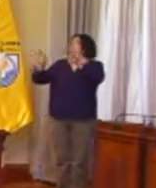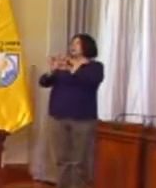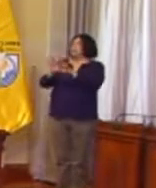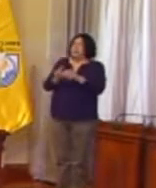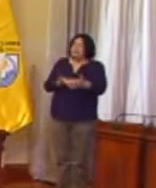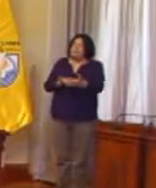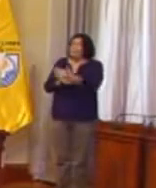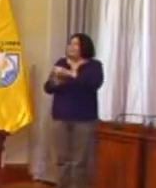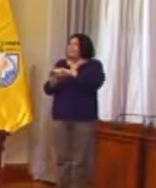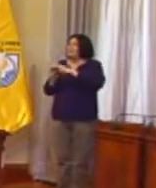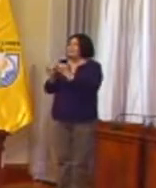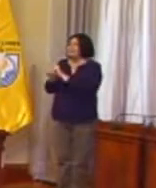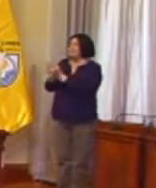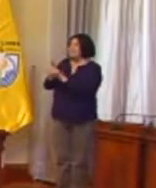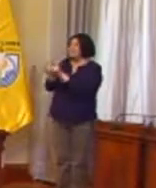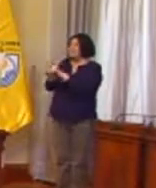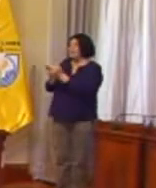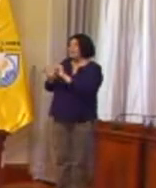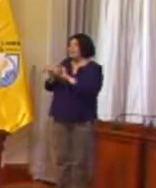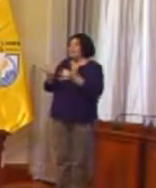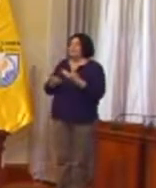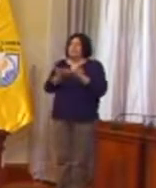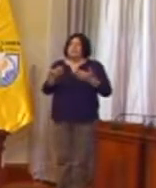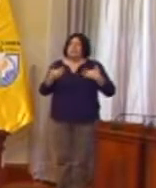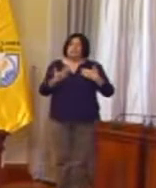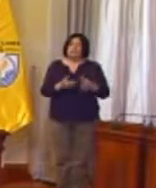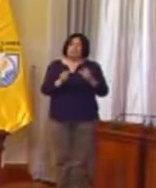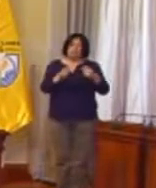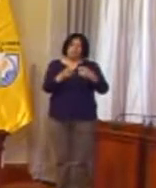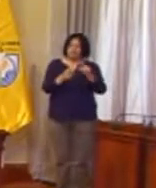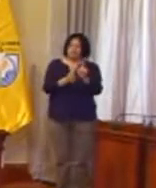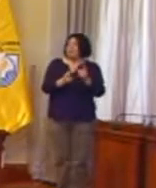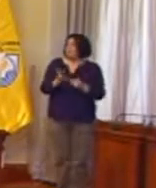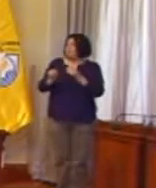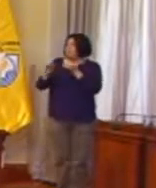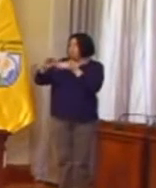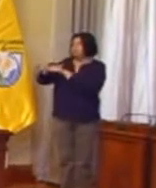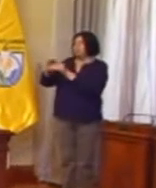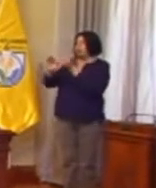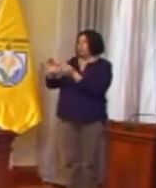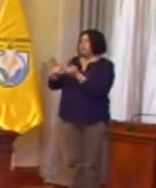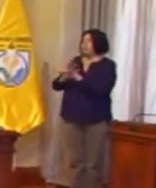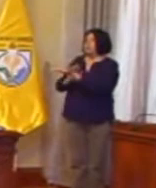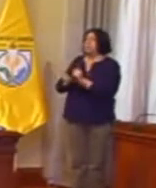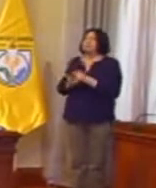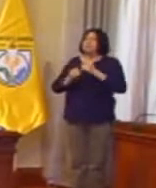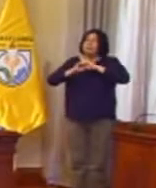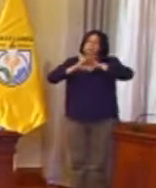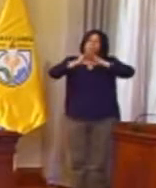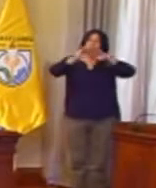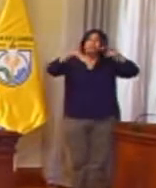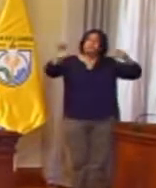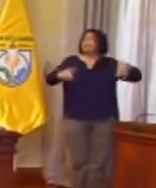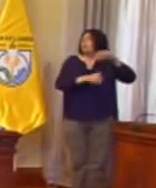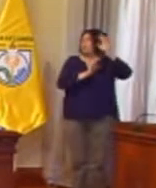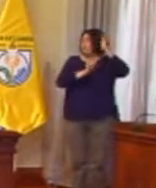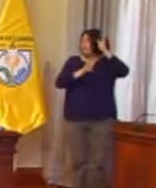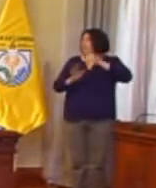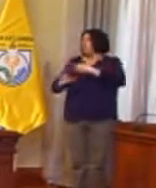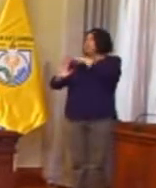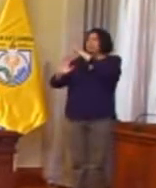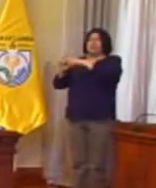reciclar y disponer correctamente los aparatos electrónicos y pilas en desuso. Mediante campaña, eventos, proyectos y